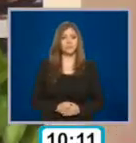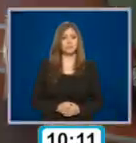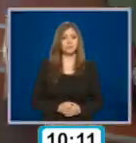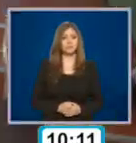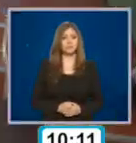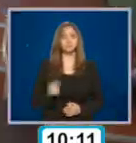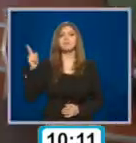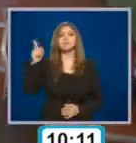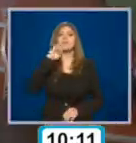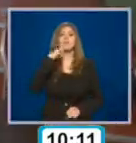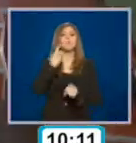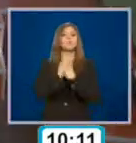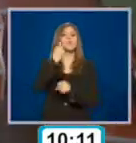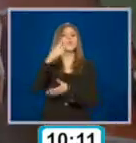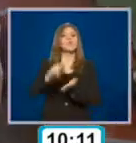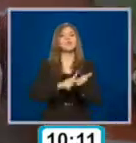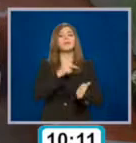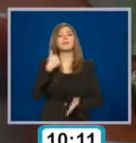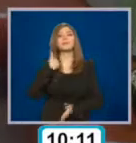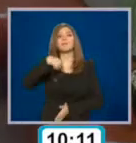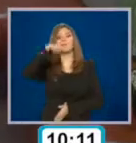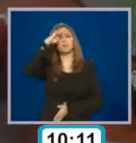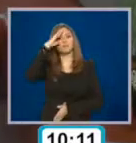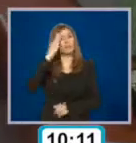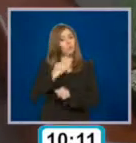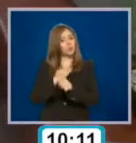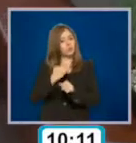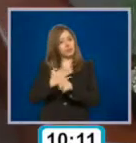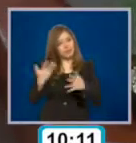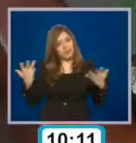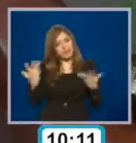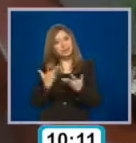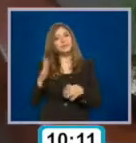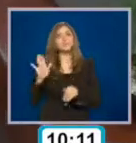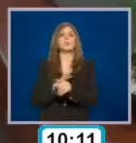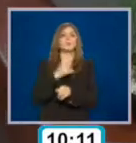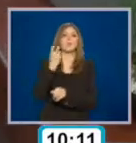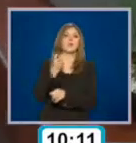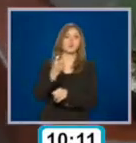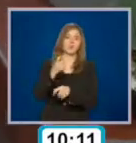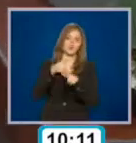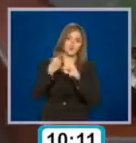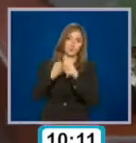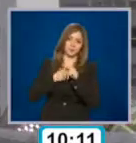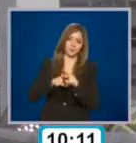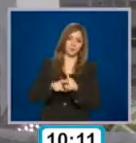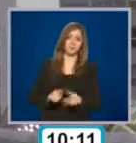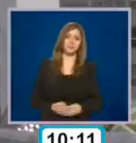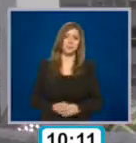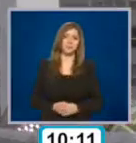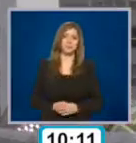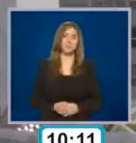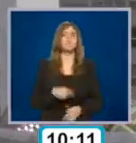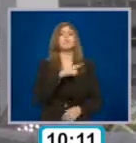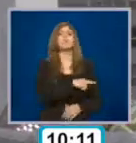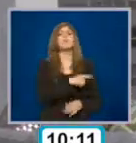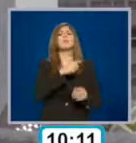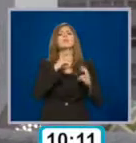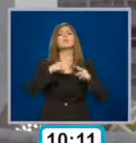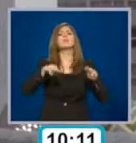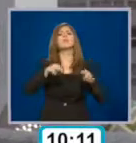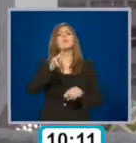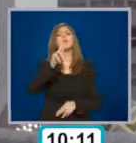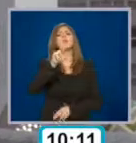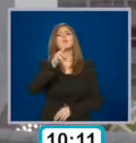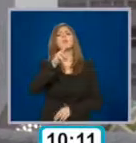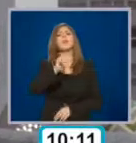vida y yo dije, este es el momento de hacer lo que realmente me apasiona y acá estamos. Oye, y bueno, dentro de la música urbana hay muchos artistas, hay